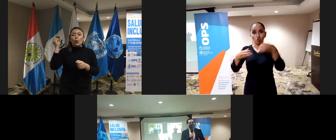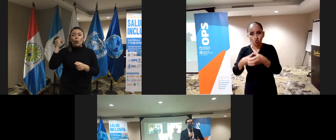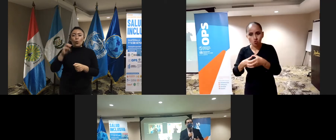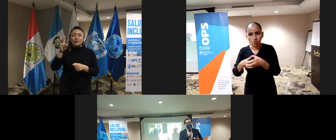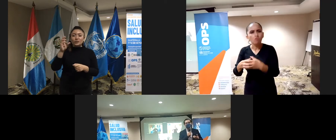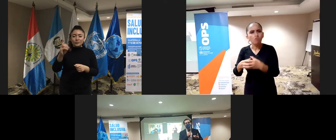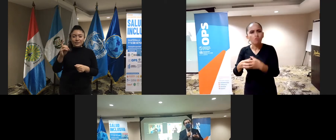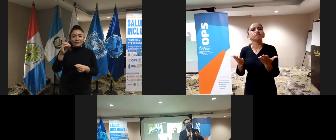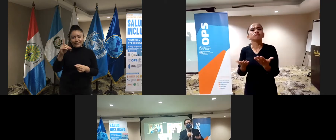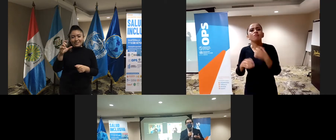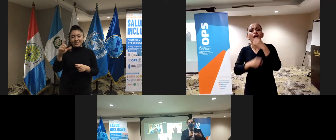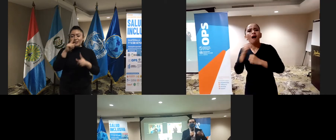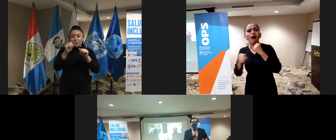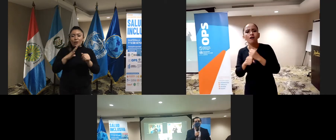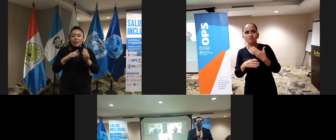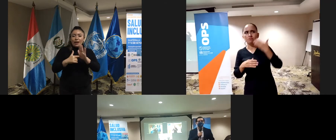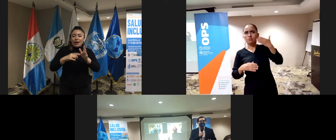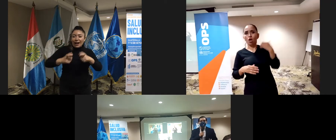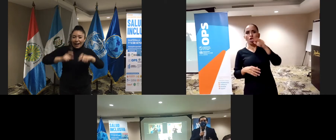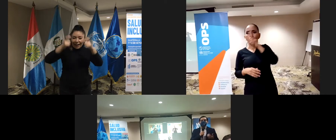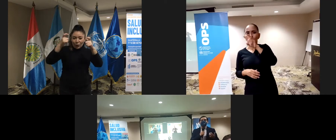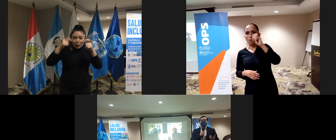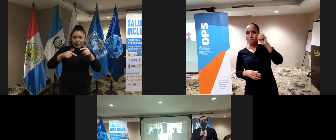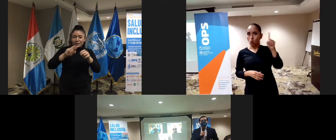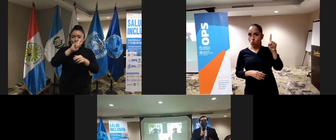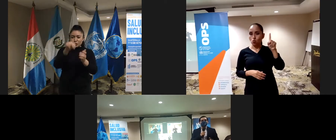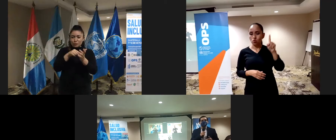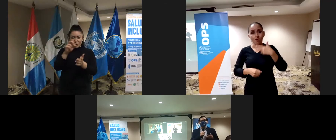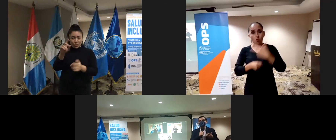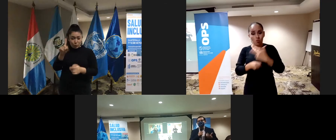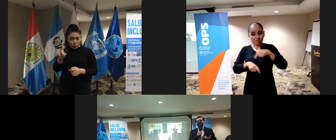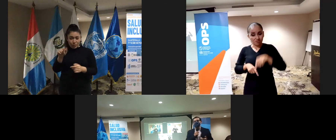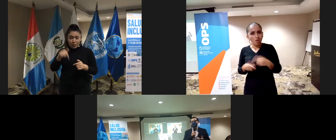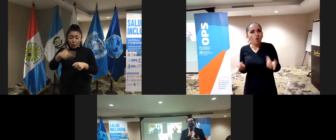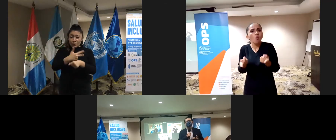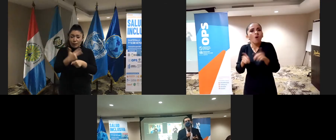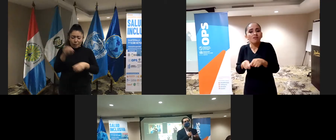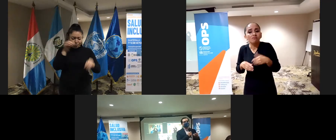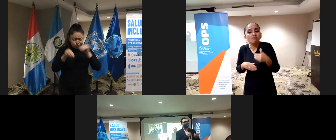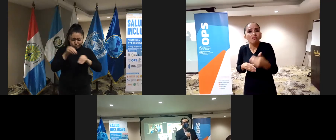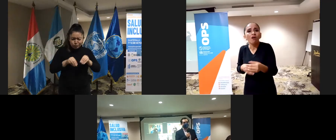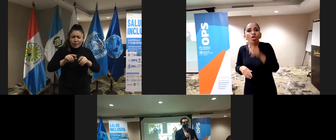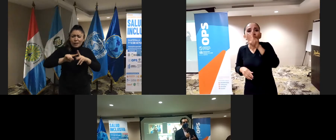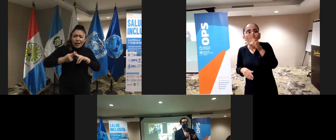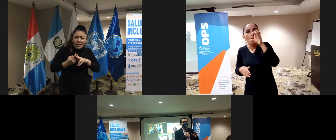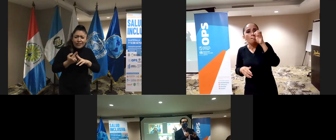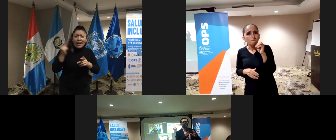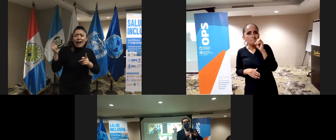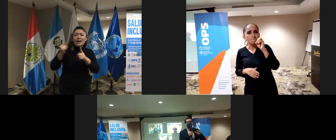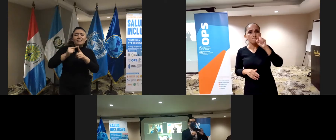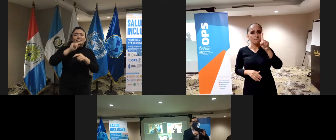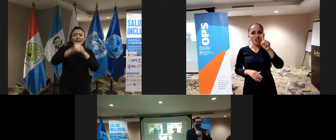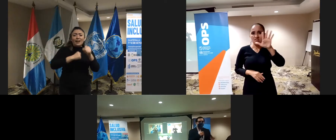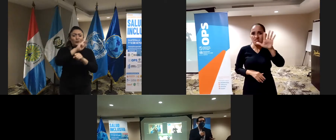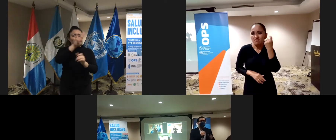crearon a partir del año 2000, 2001, y que en Guatemala empezaron a implementarse hasta el año 2015. Solo eso